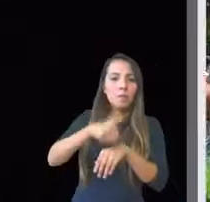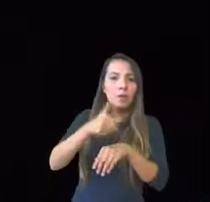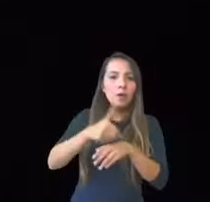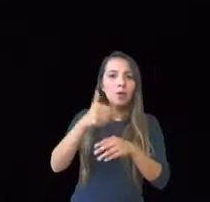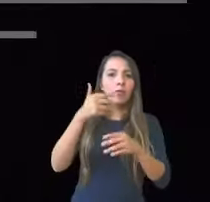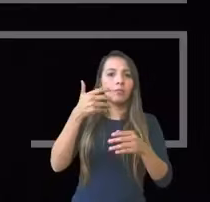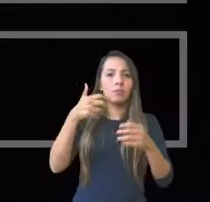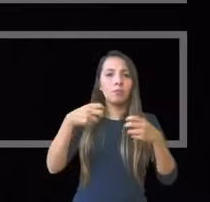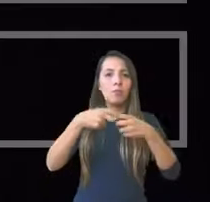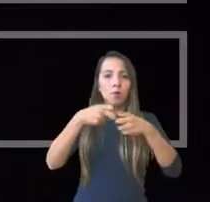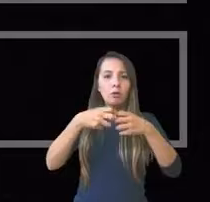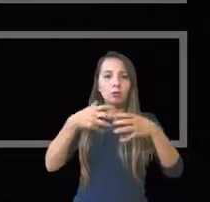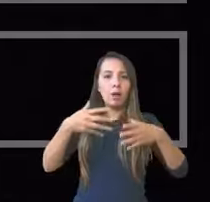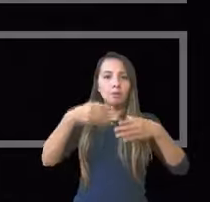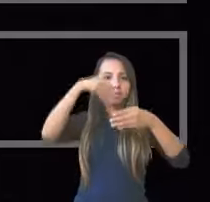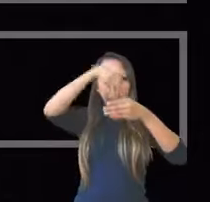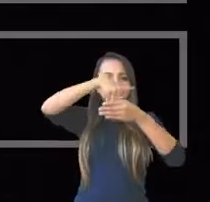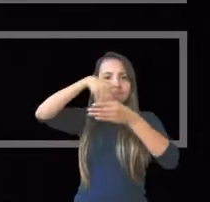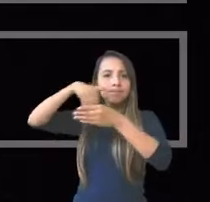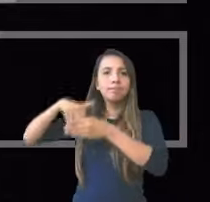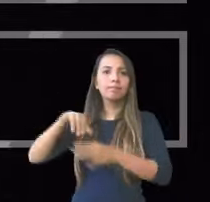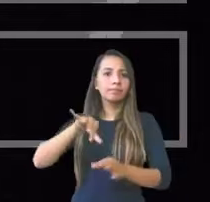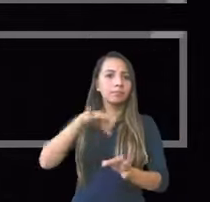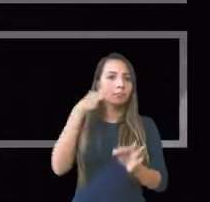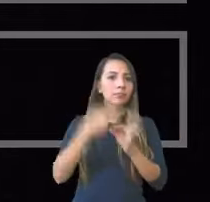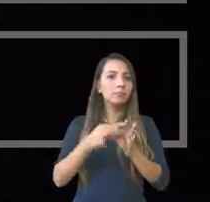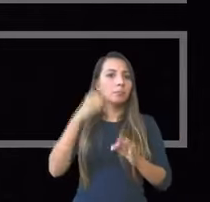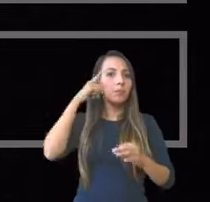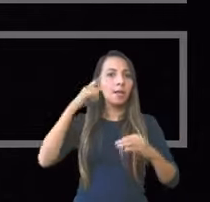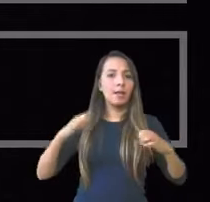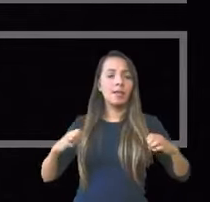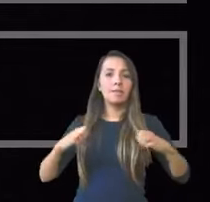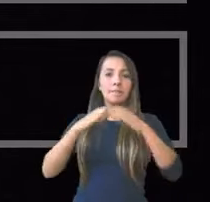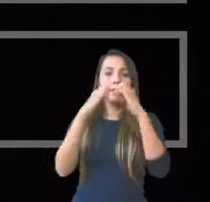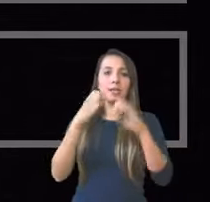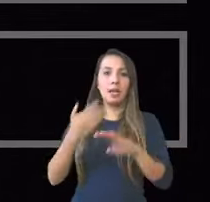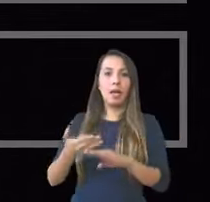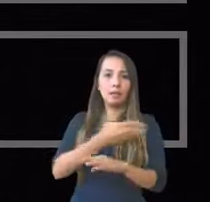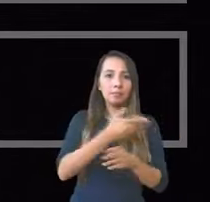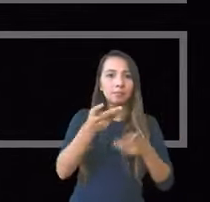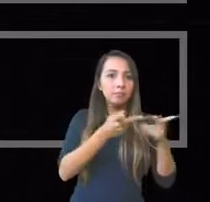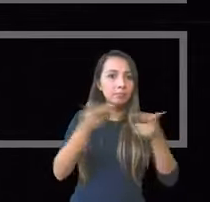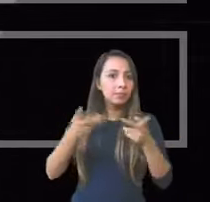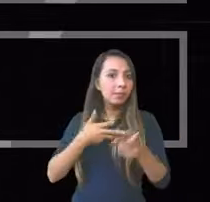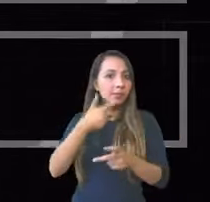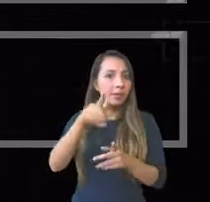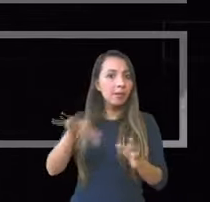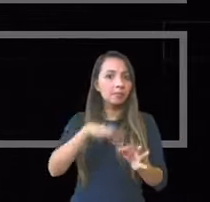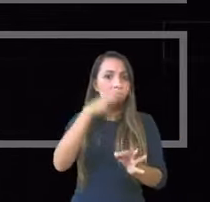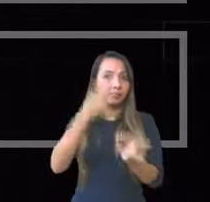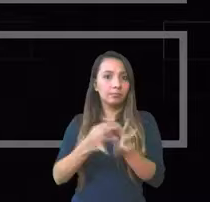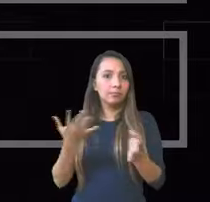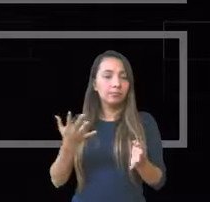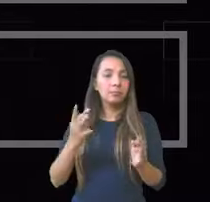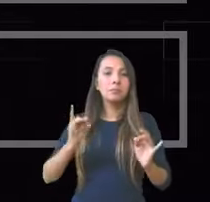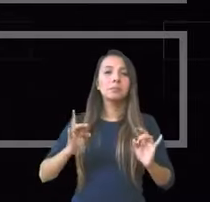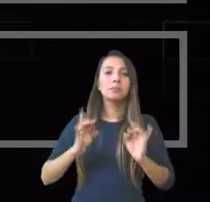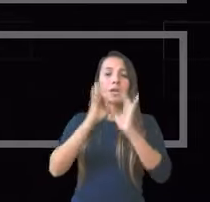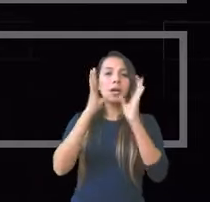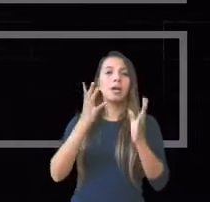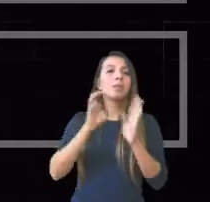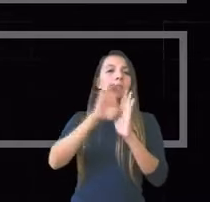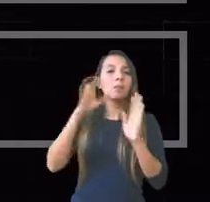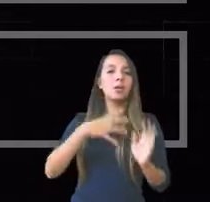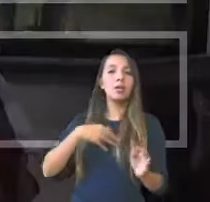tener esta prevención y tener esa manera de buscarnos si nuestros hijos están